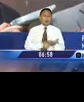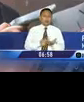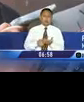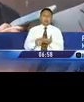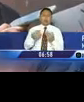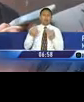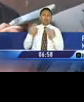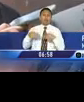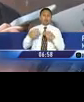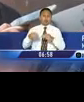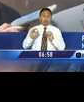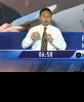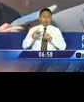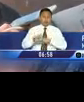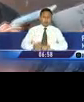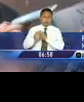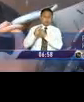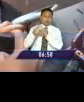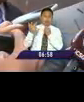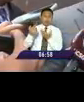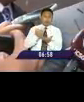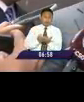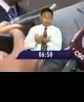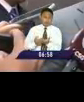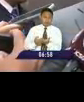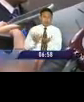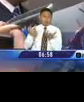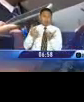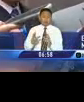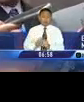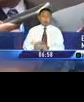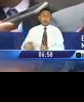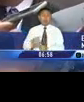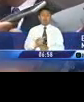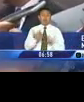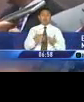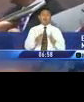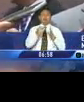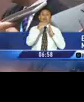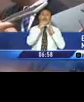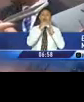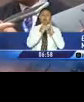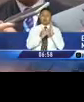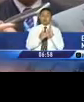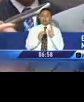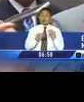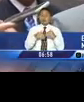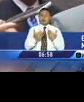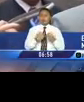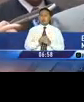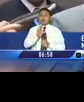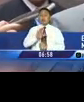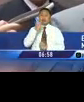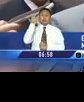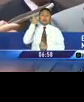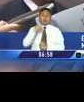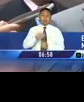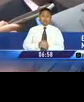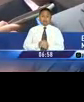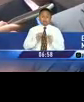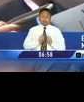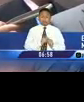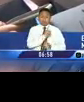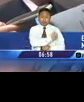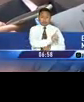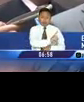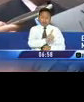sobre todo para el inicio de las mesas. También se estableció un esquema para saber cómo contamos los 5 días que tienen que darse para